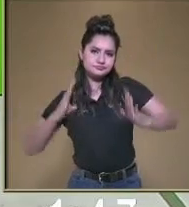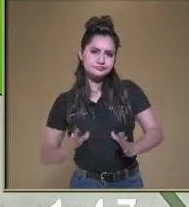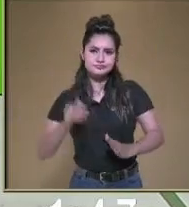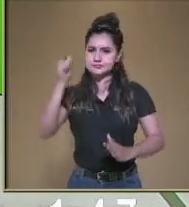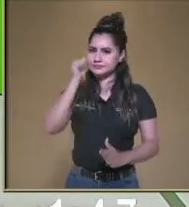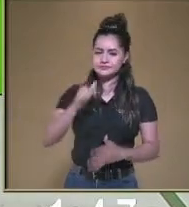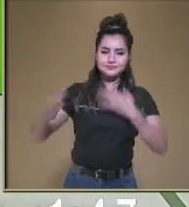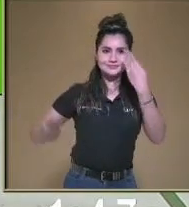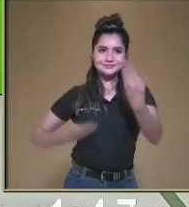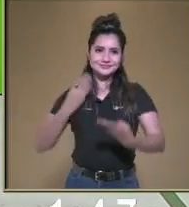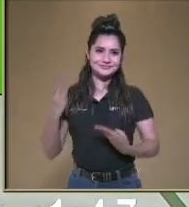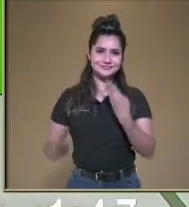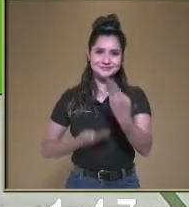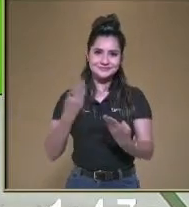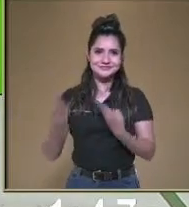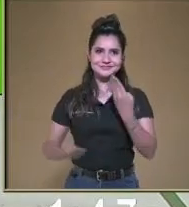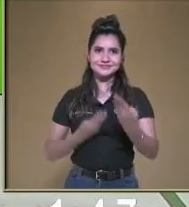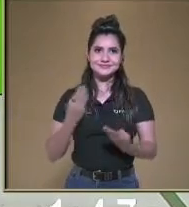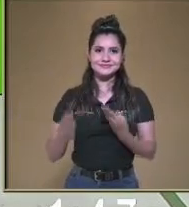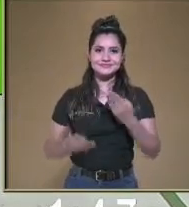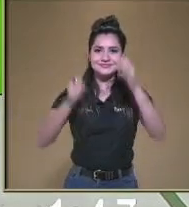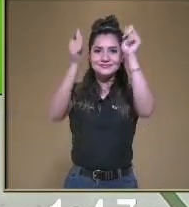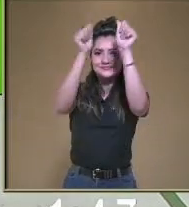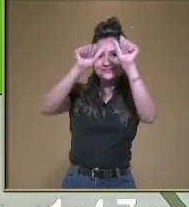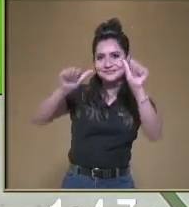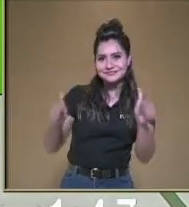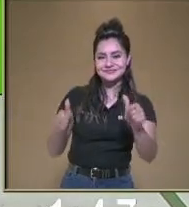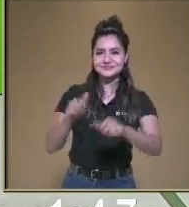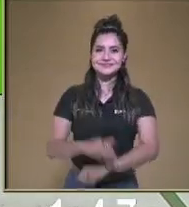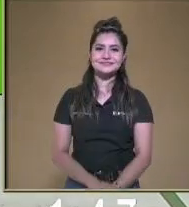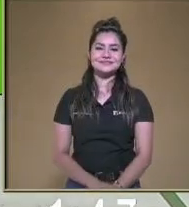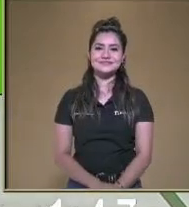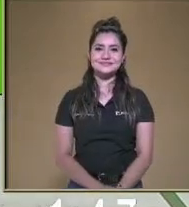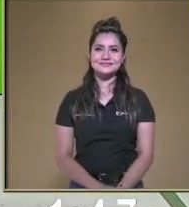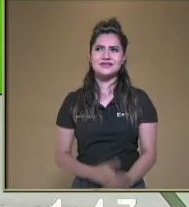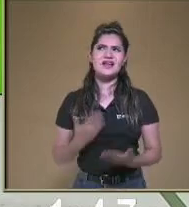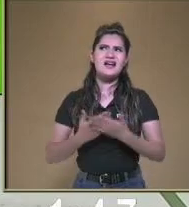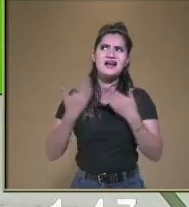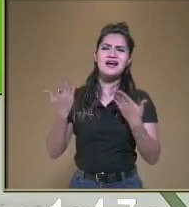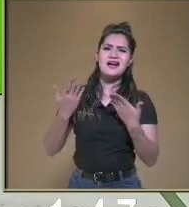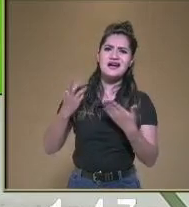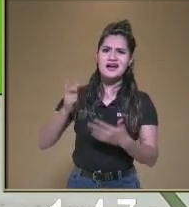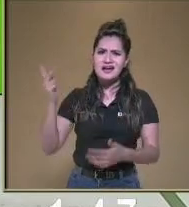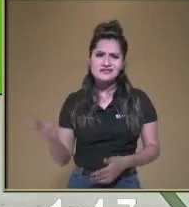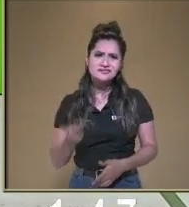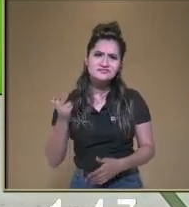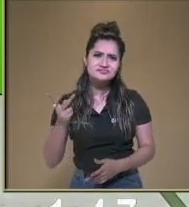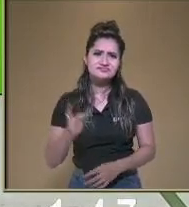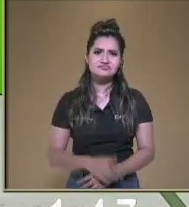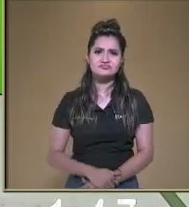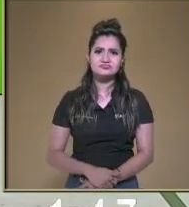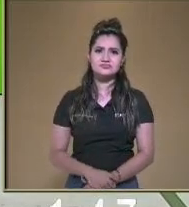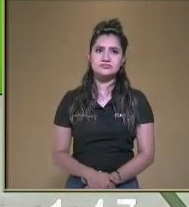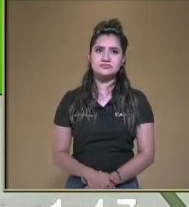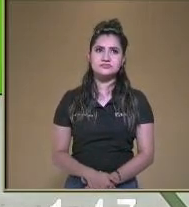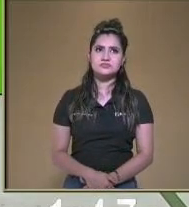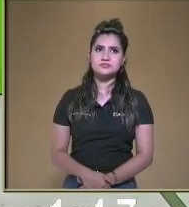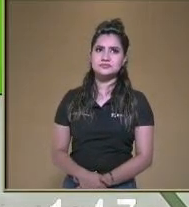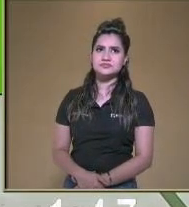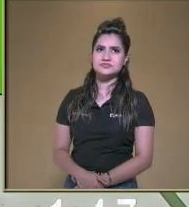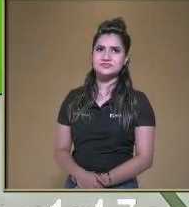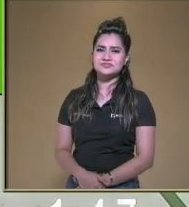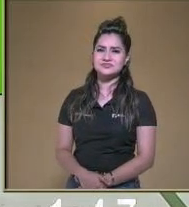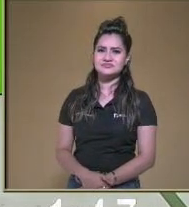mucho, sobre todo en el arte. Oh, ahora, una pregunta más, maestro. ¿Quién